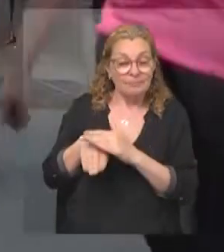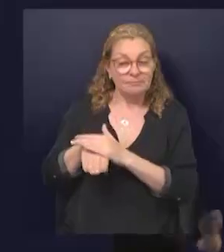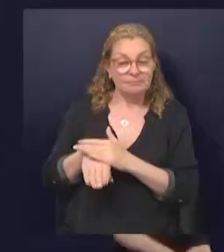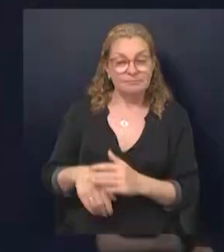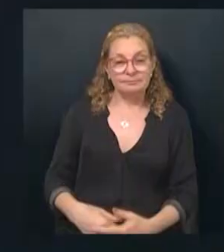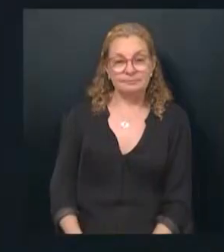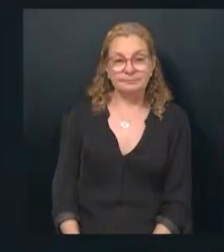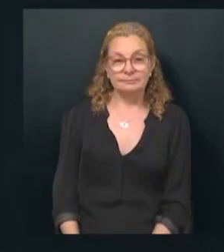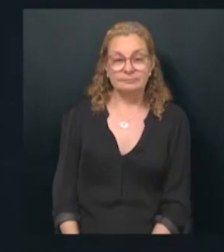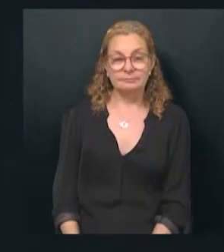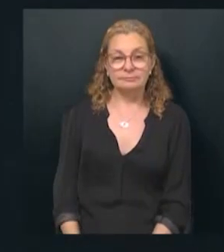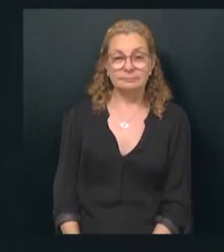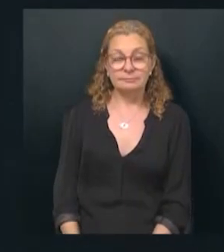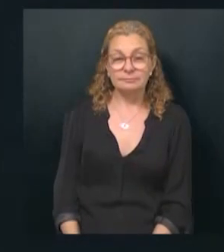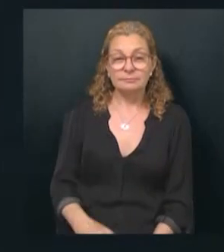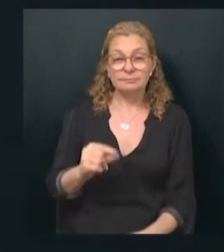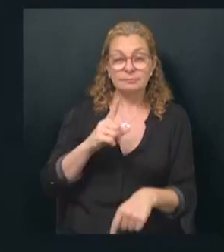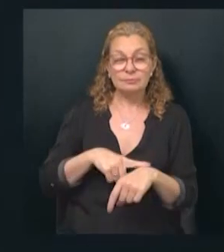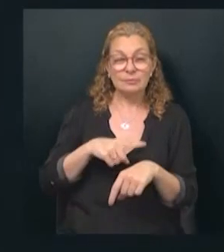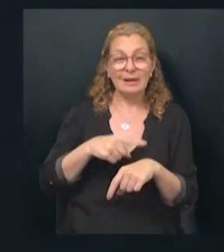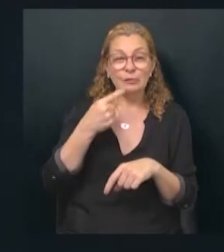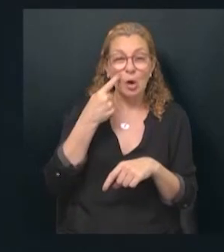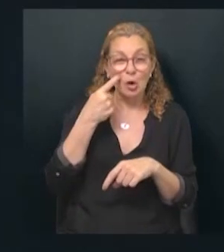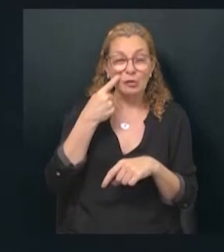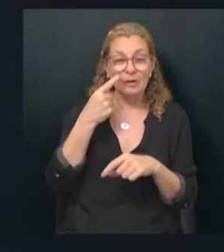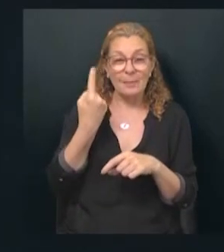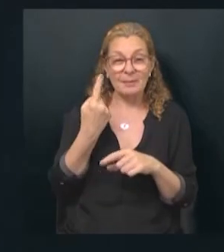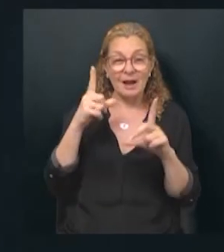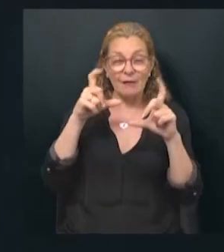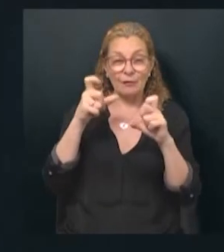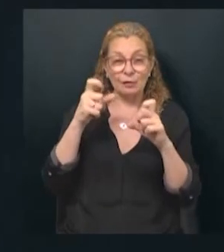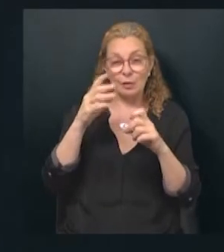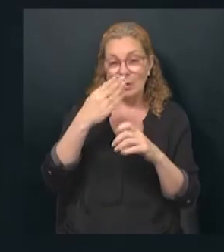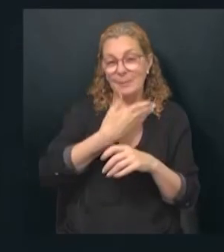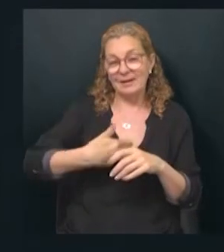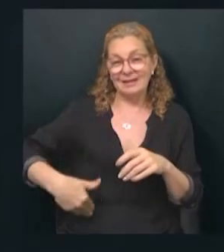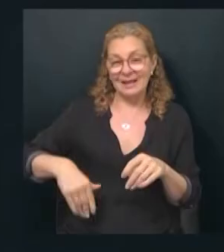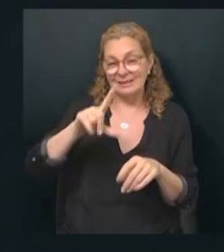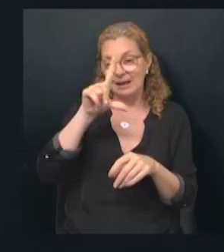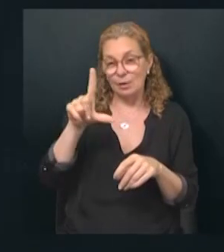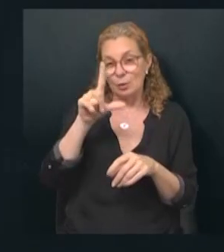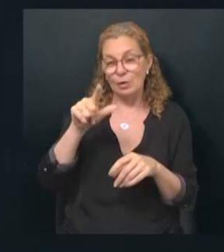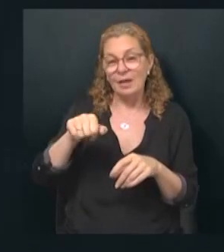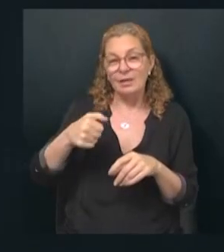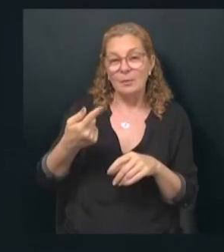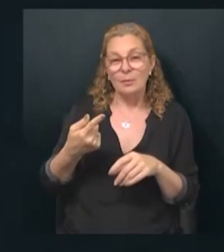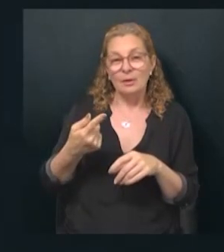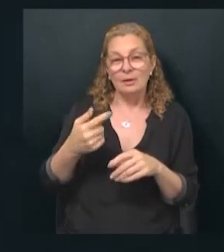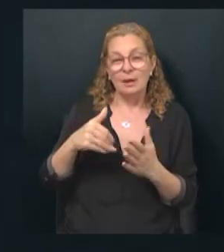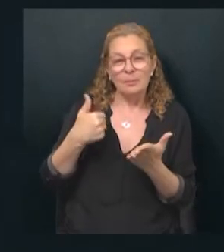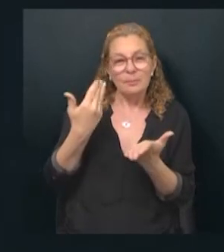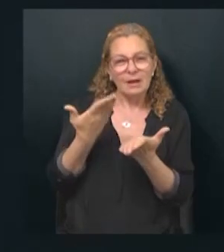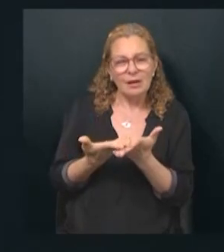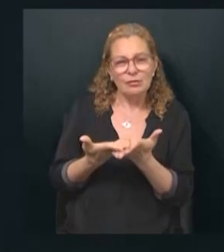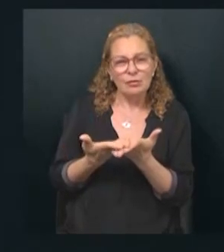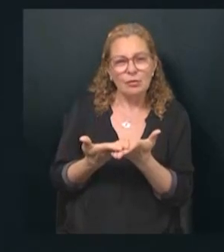irregular y hace un rato se conocieron las primeras fotos del presidente brasileño Lula da Silva después de la caída que sufrió